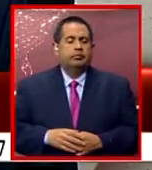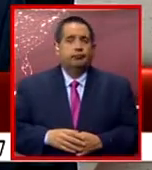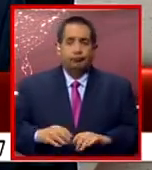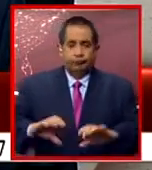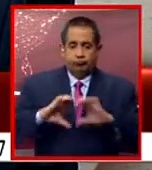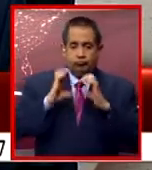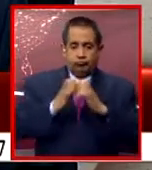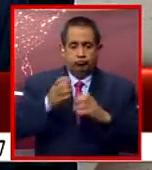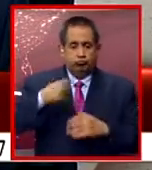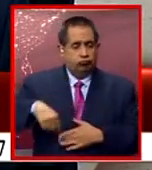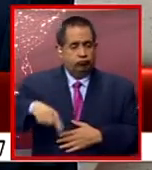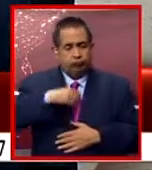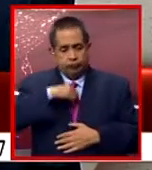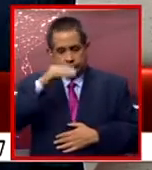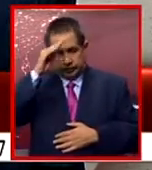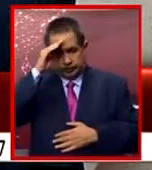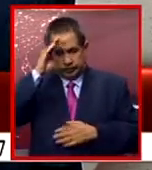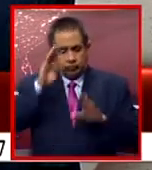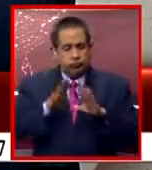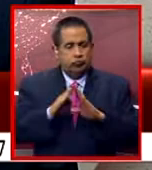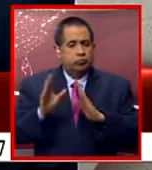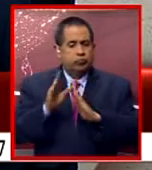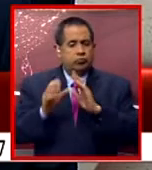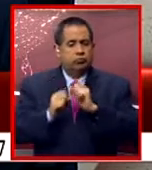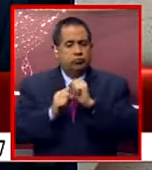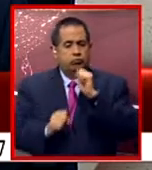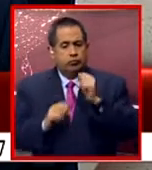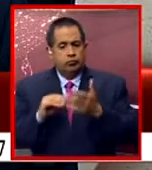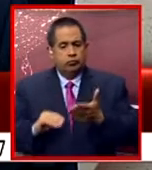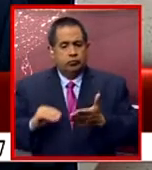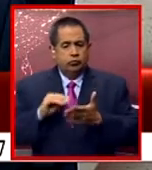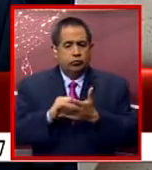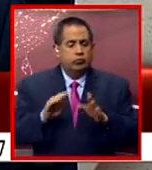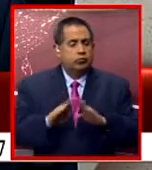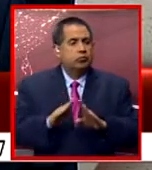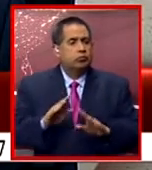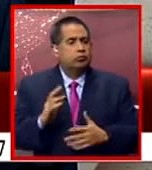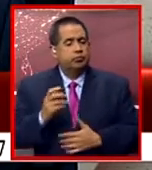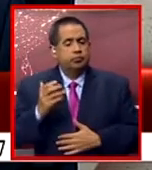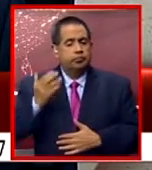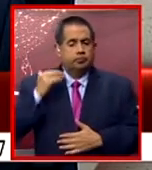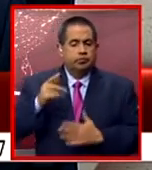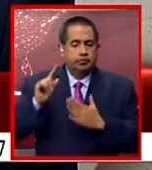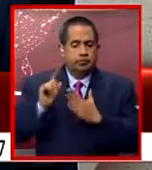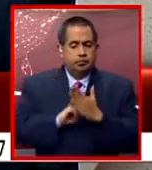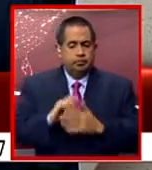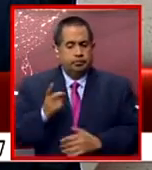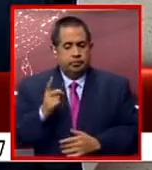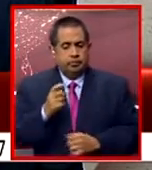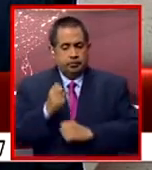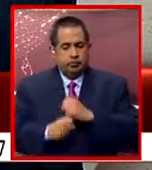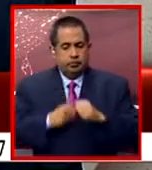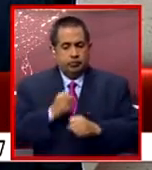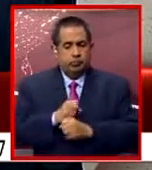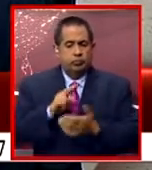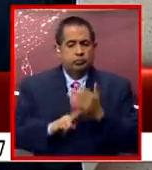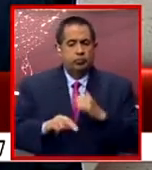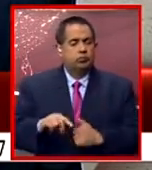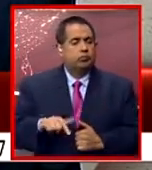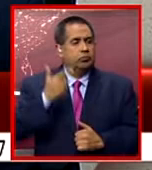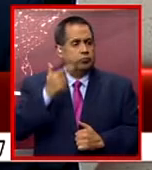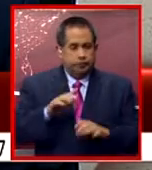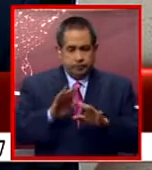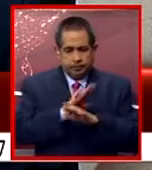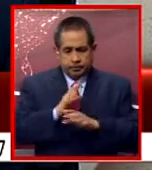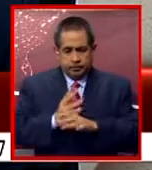ha acompañado en la reforma constitucional que se hizo durante el mes de diciembre de 2012, en la